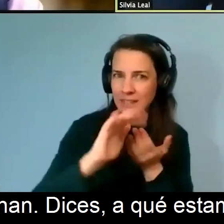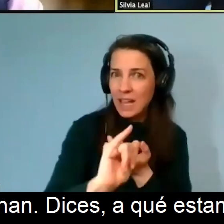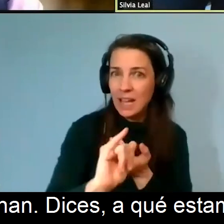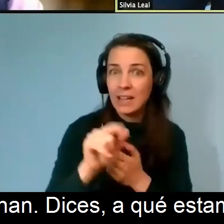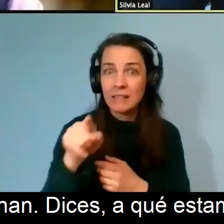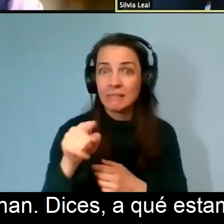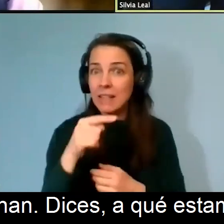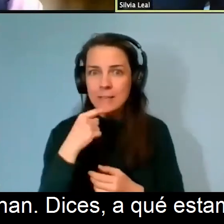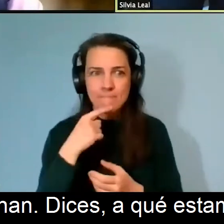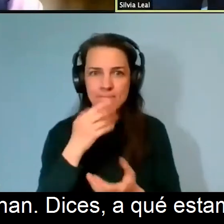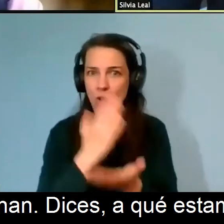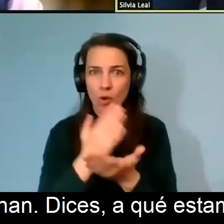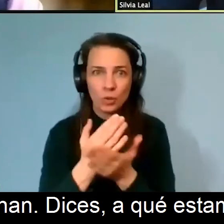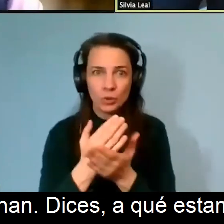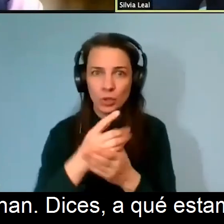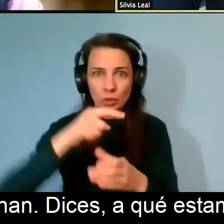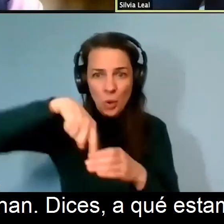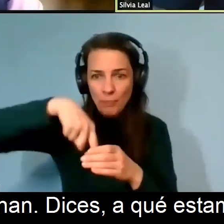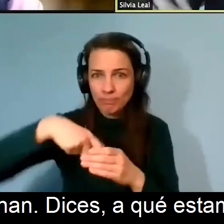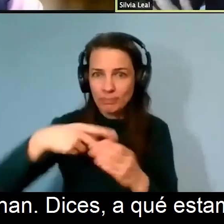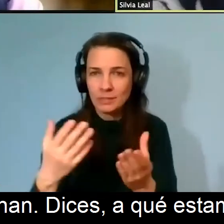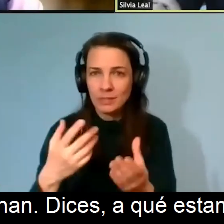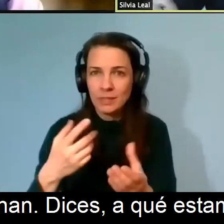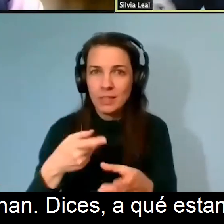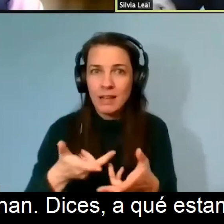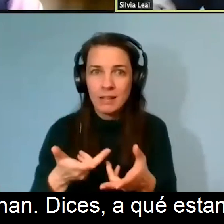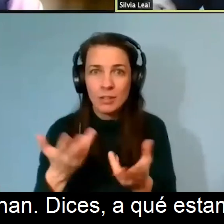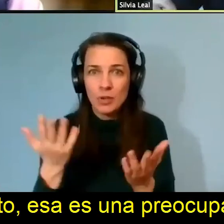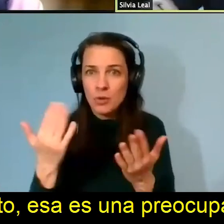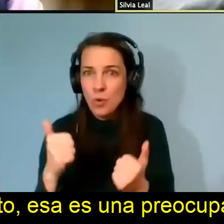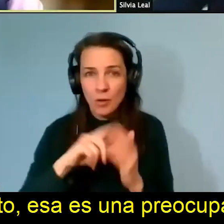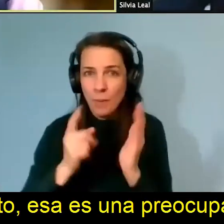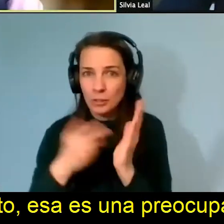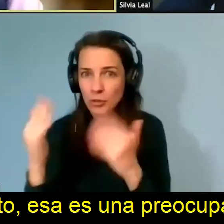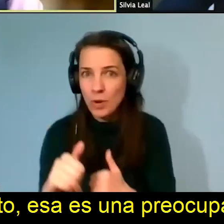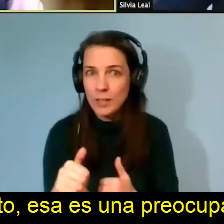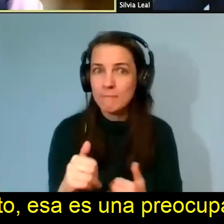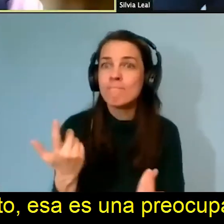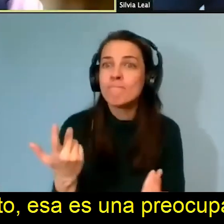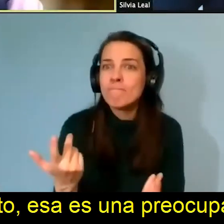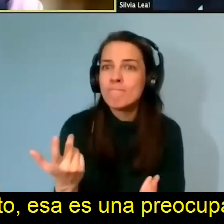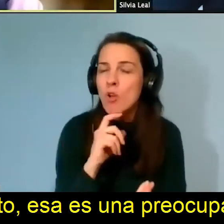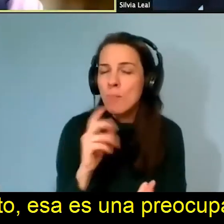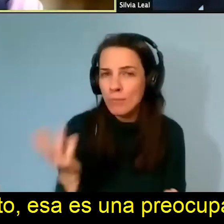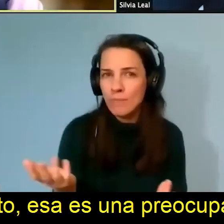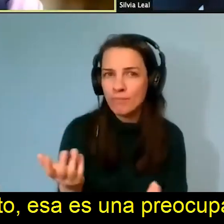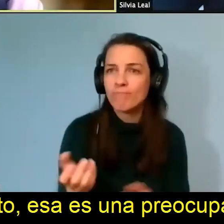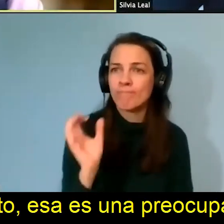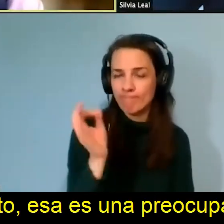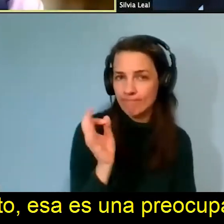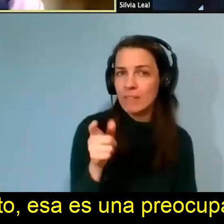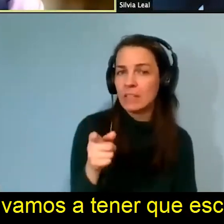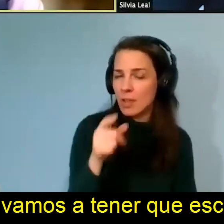los llenan. Y dices, ¿y a qué estamos jugando? Cierto. Pues sí, esa es una